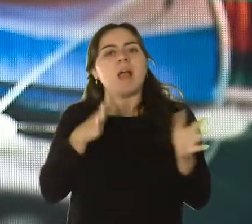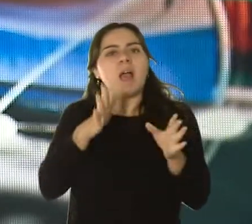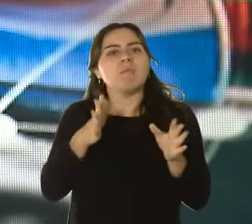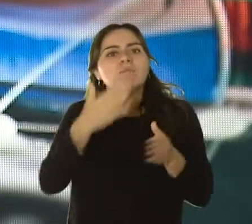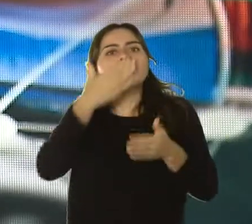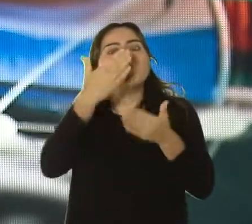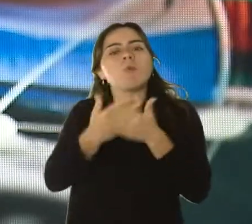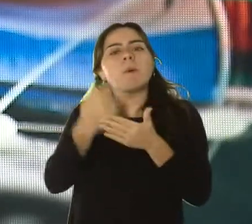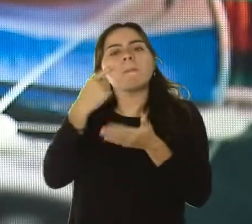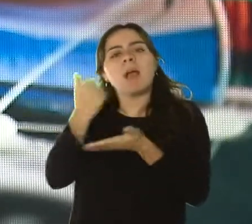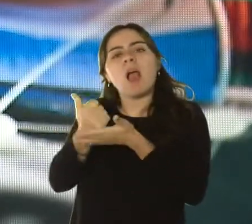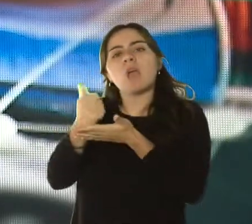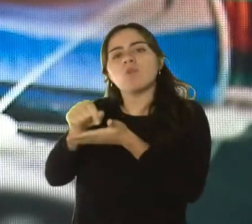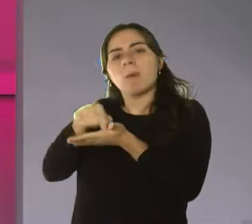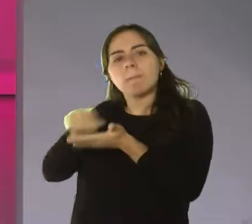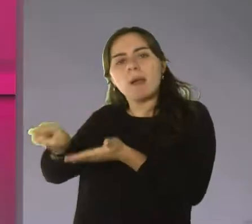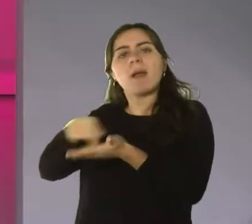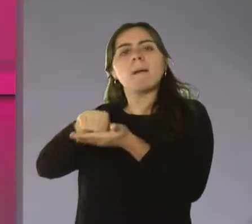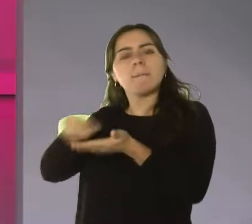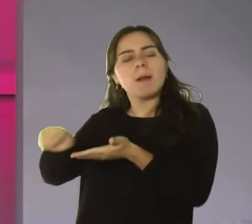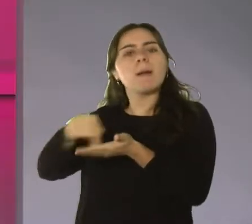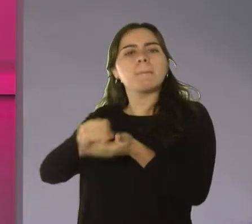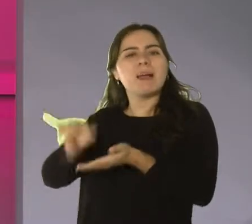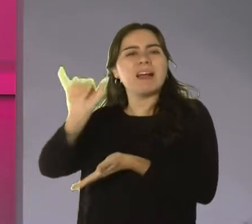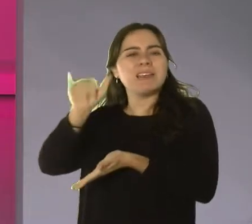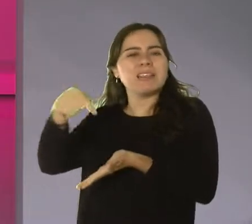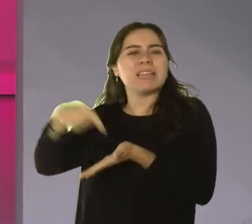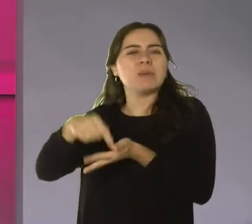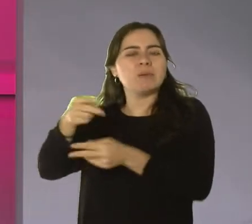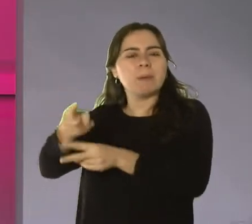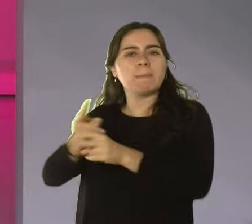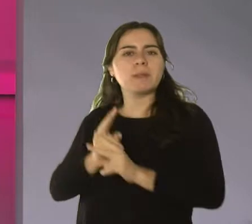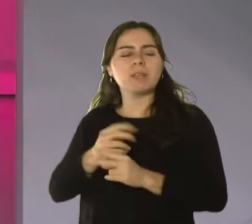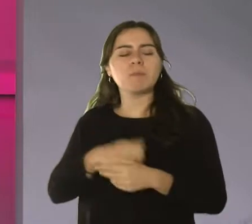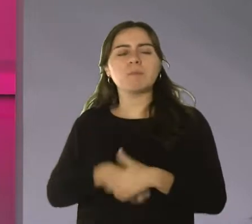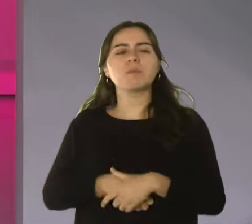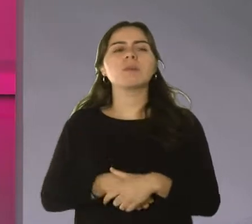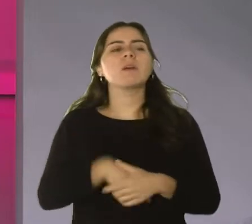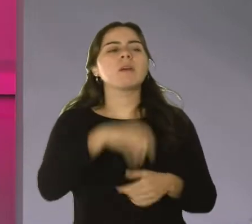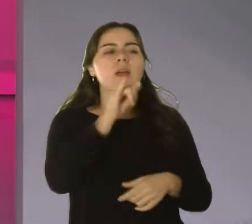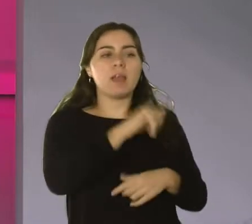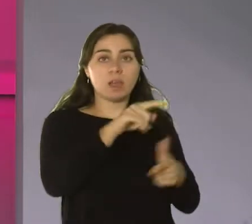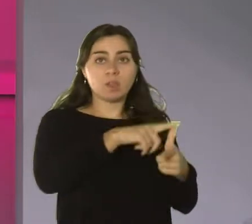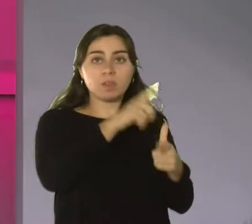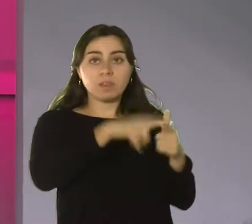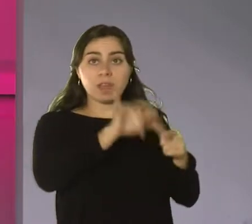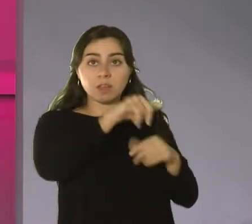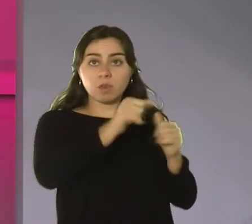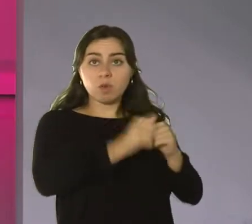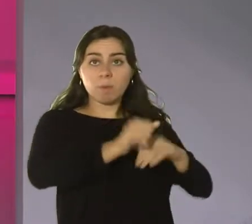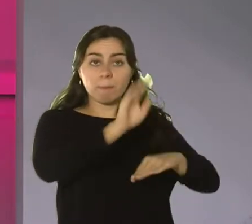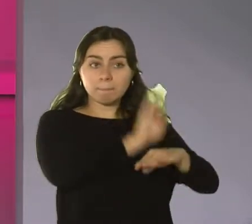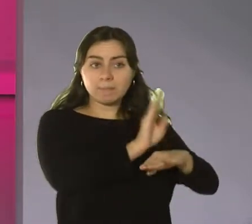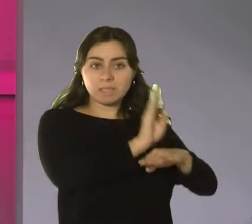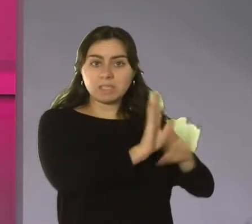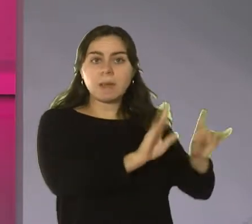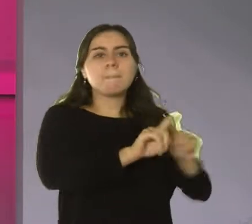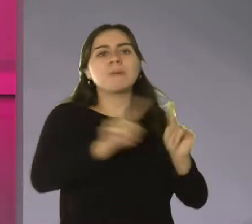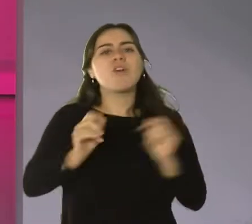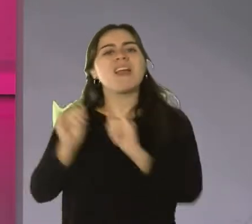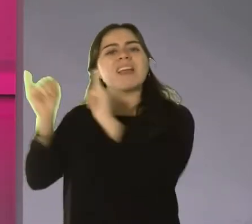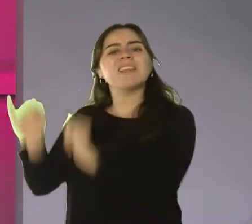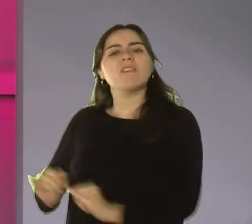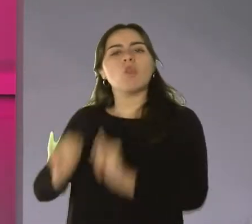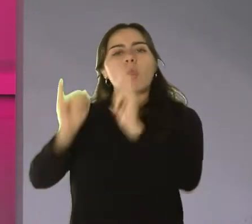el Tribunal Federal. En ese aspecto, abogado, y entonces, ese es a nivel comercial, a nivel individual, ¿qué usted ha visto en